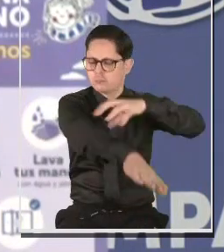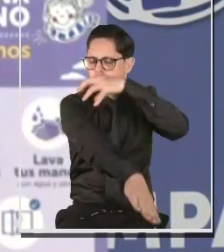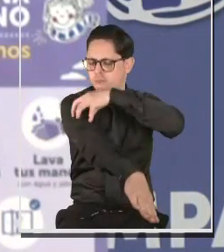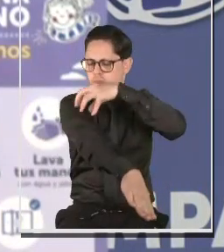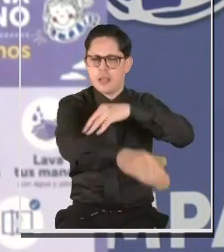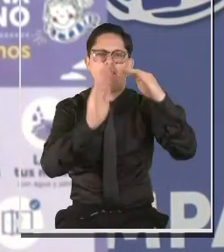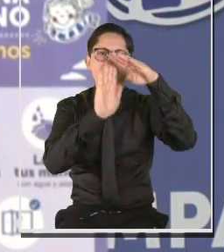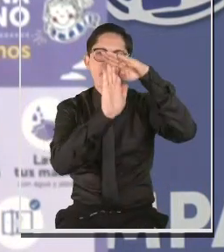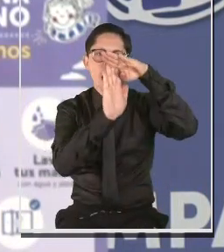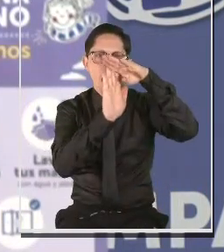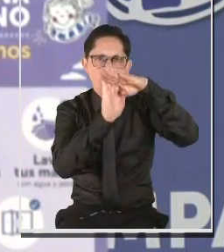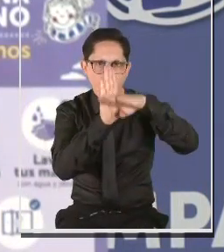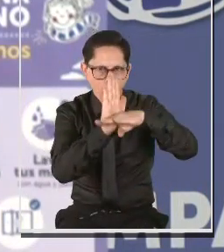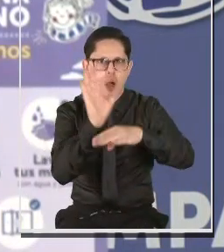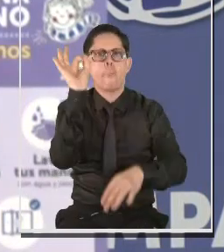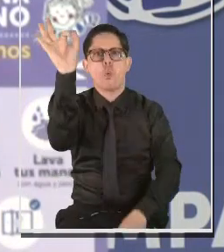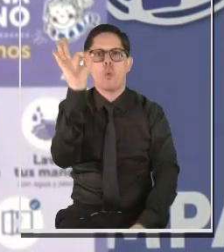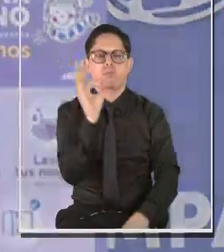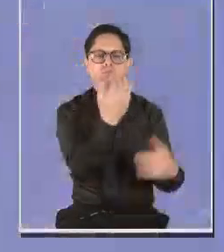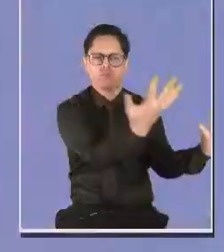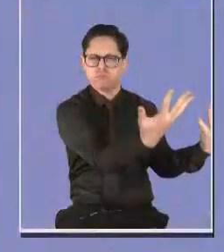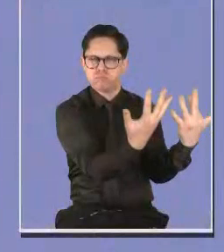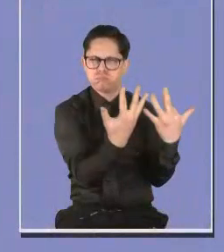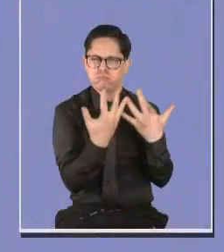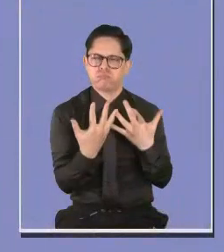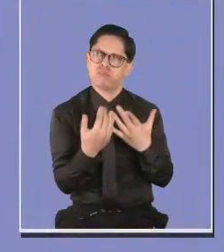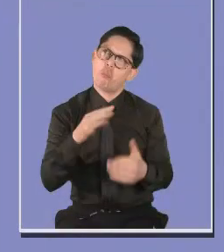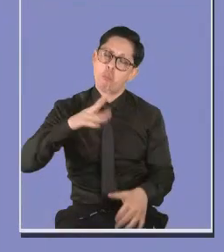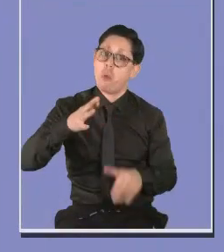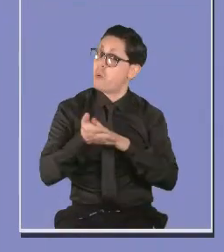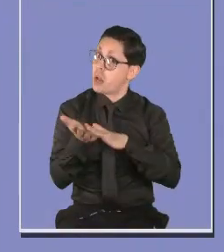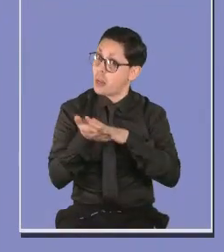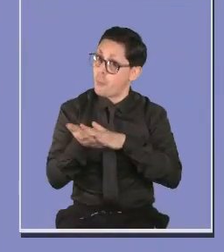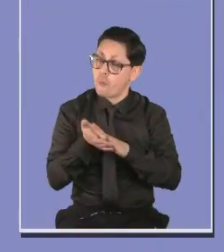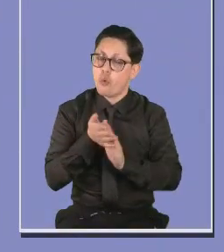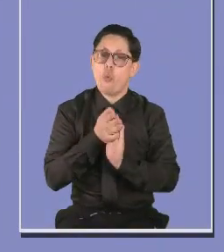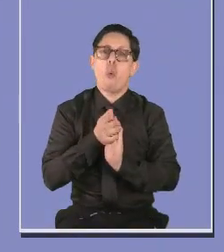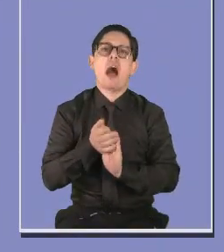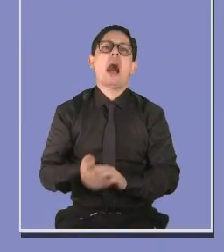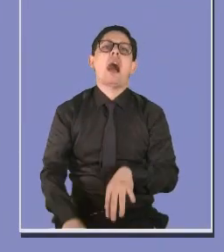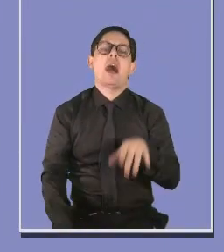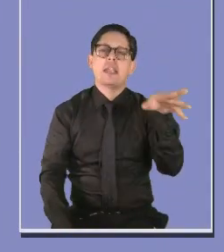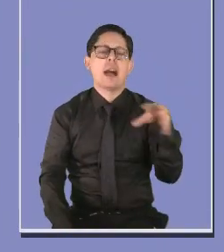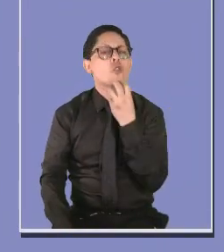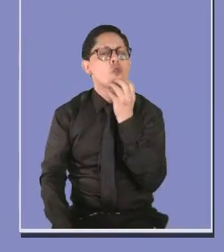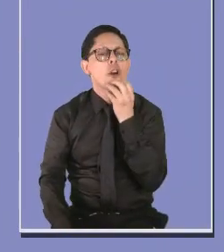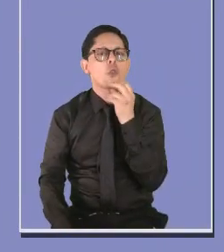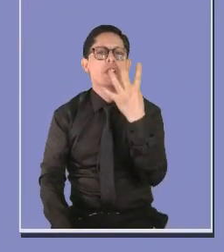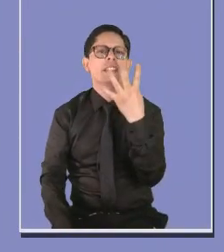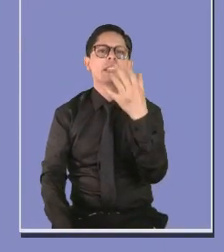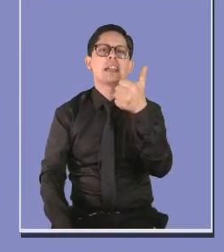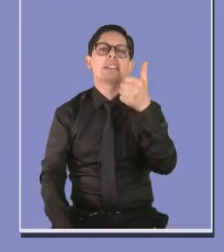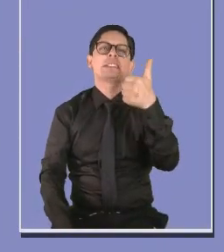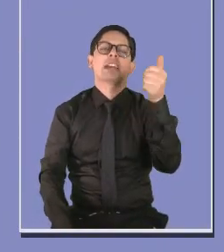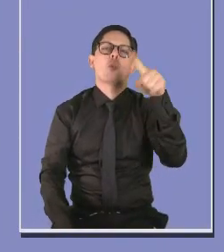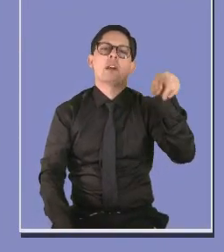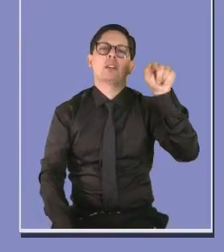ha bajado el porcentaje de ocupación tenemos por ejemplo antofagasta con un 46,2%